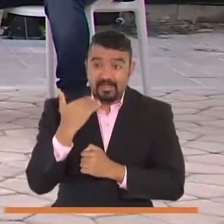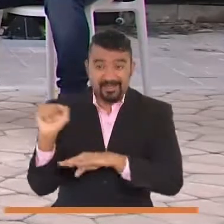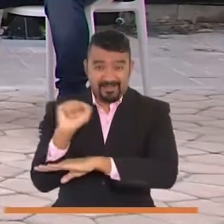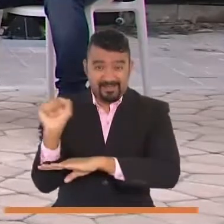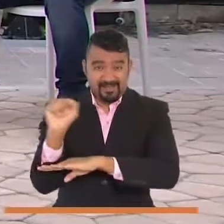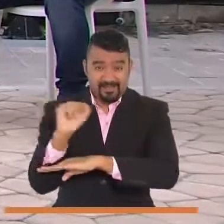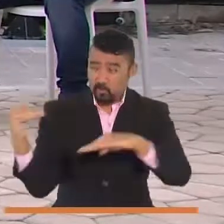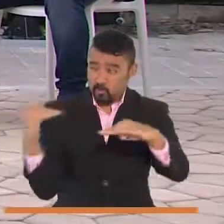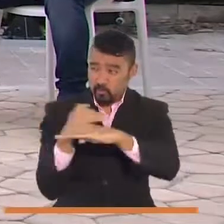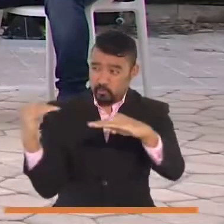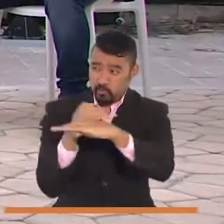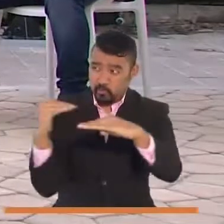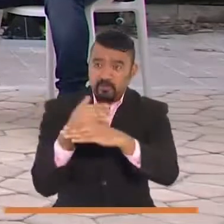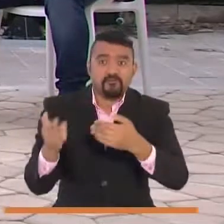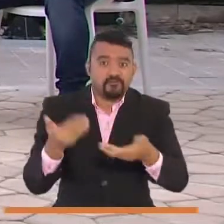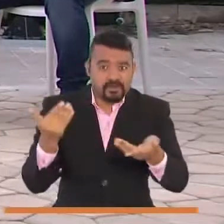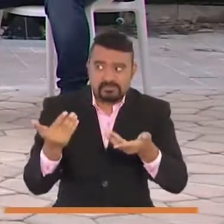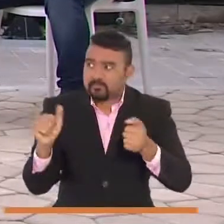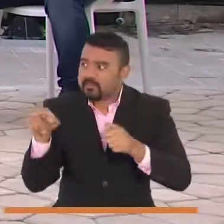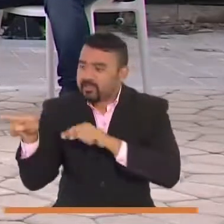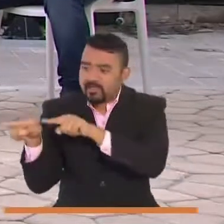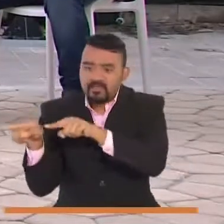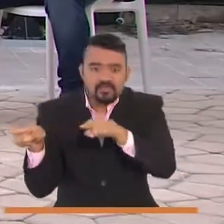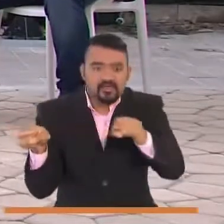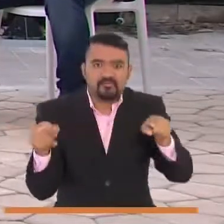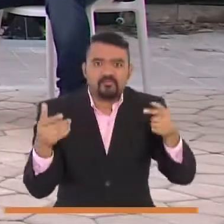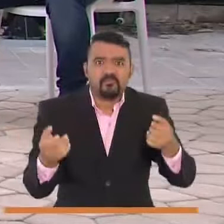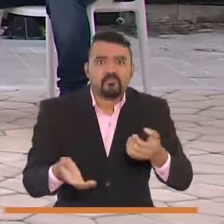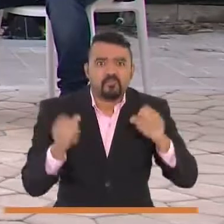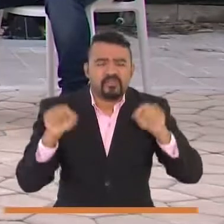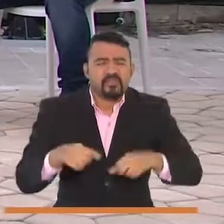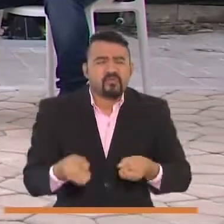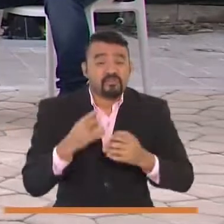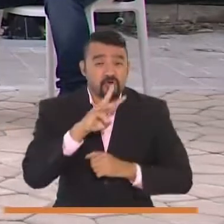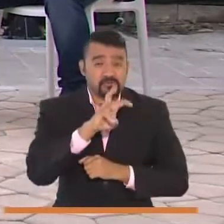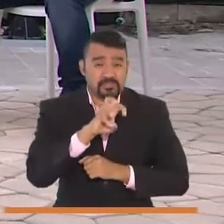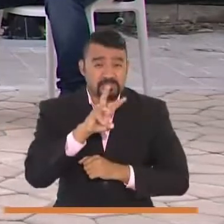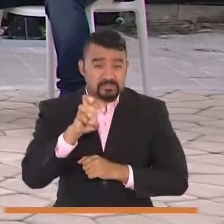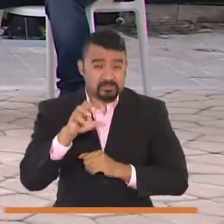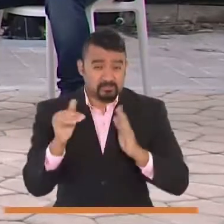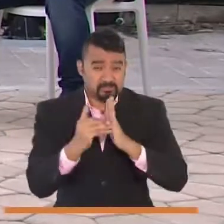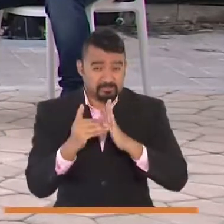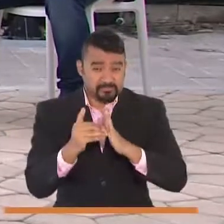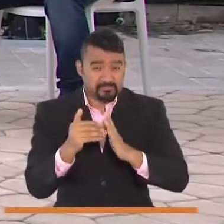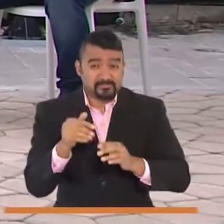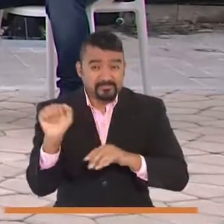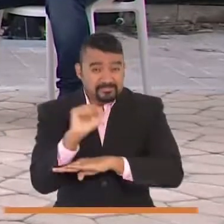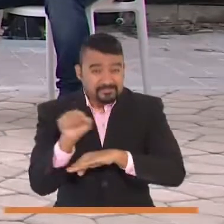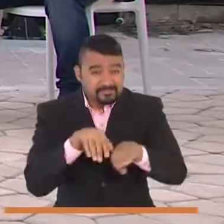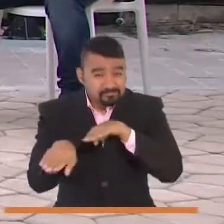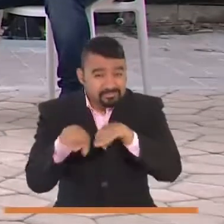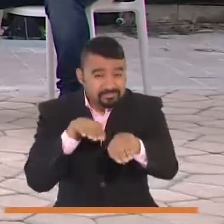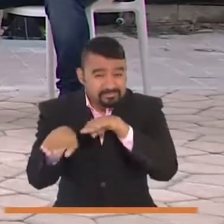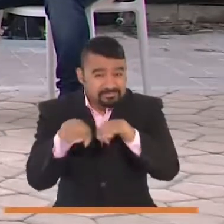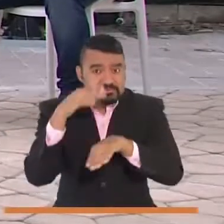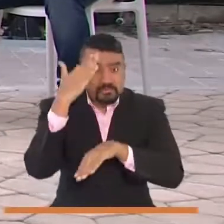vehicular entre Medellín y estos municipios, el flujo de los 80.800 vehículos motorizados que transitan por